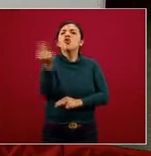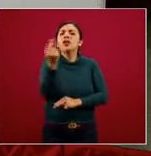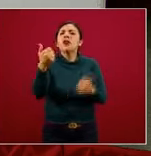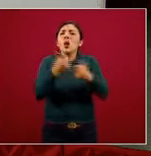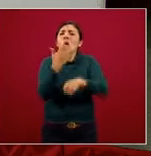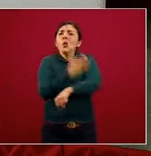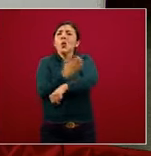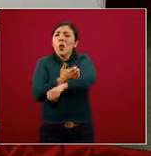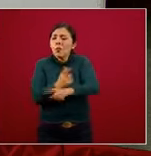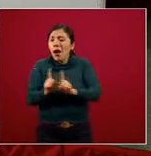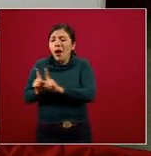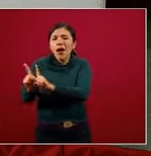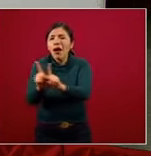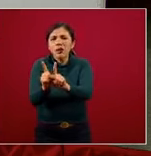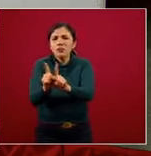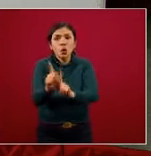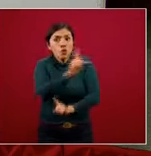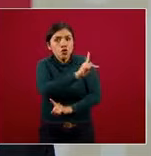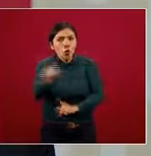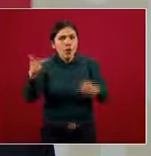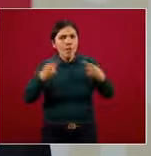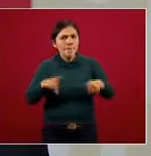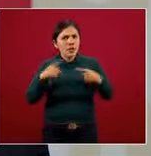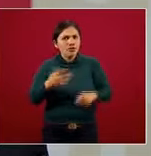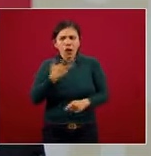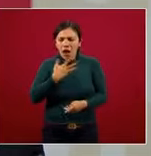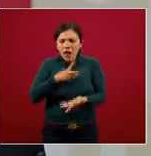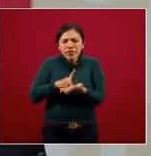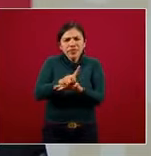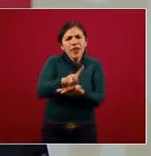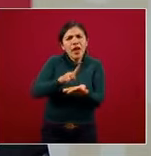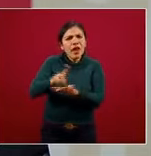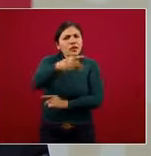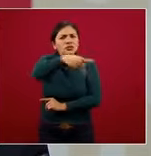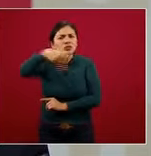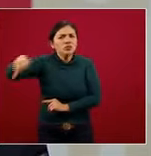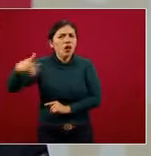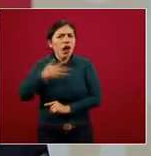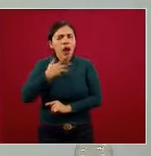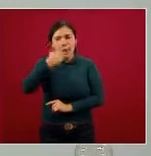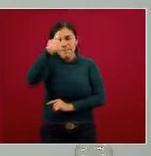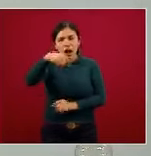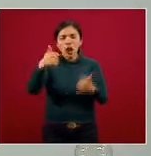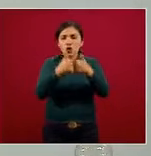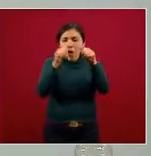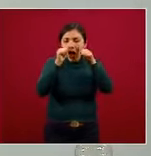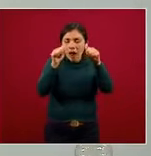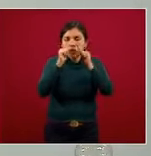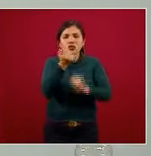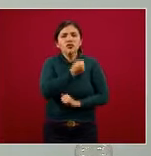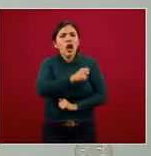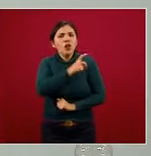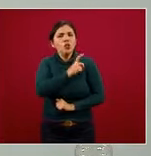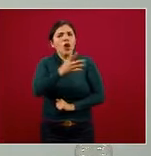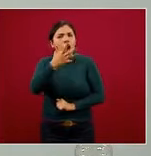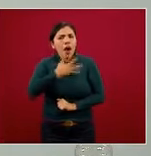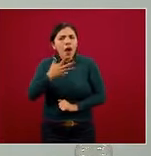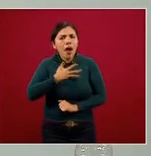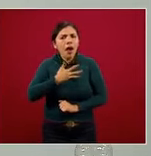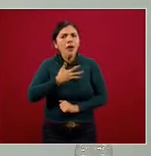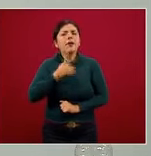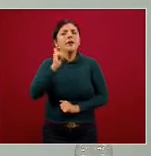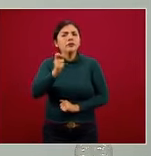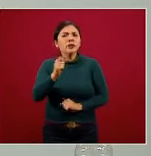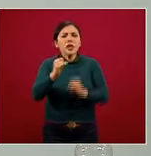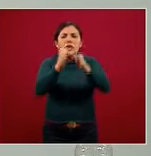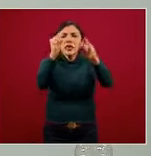un acompañamiento, porque todas las personas tenemos los mismos derechos de tener una atención a la salud de